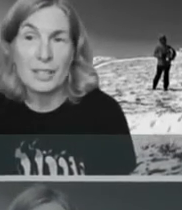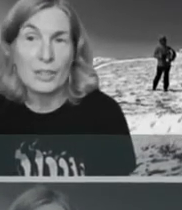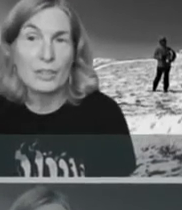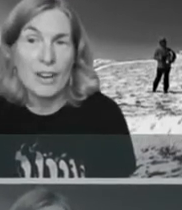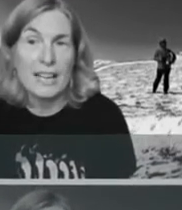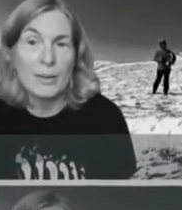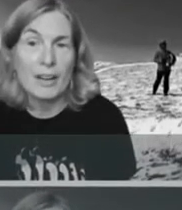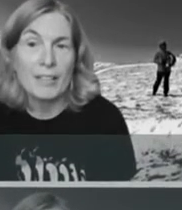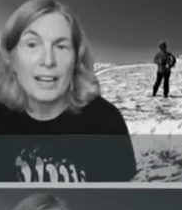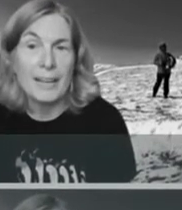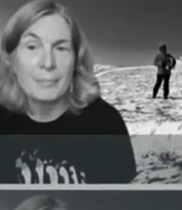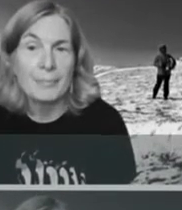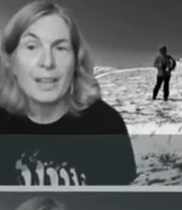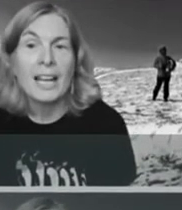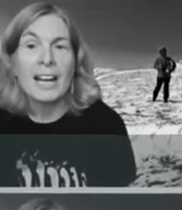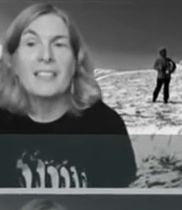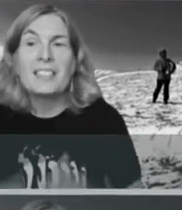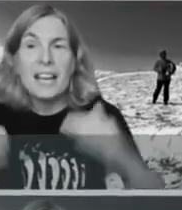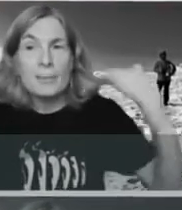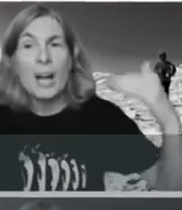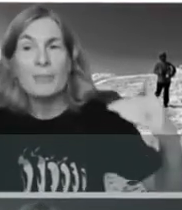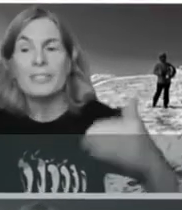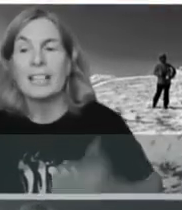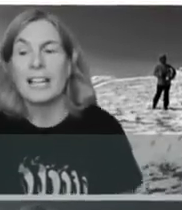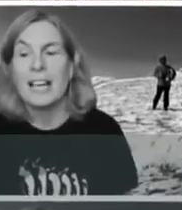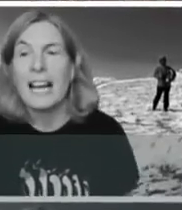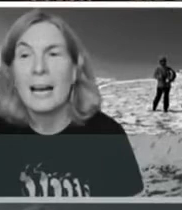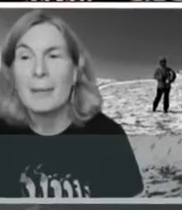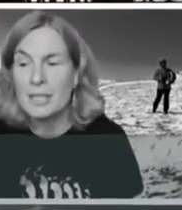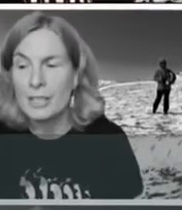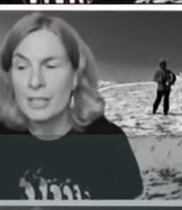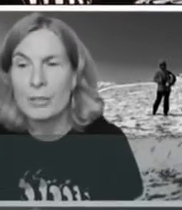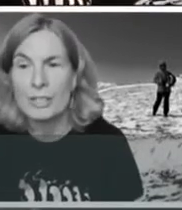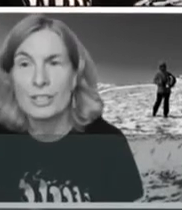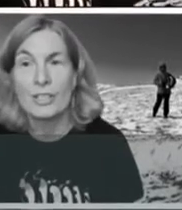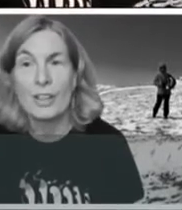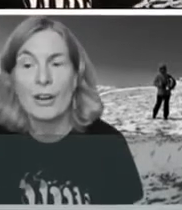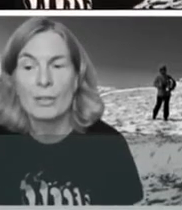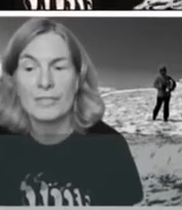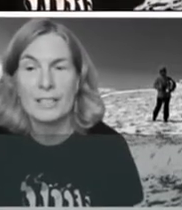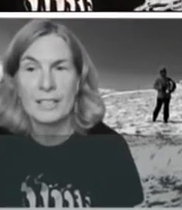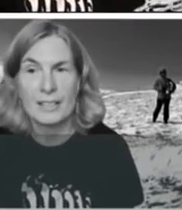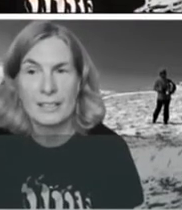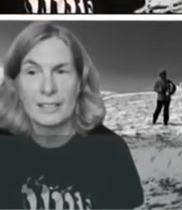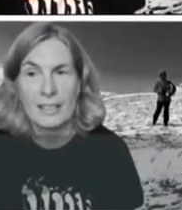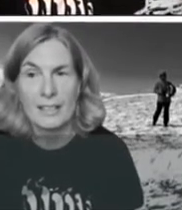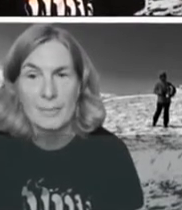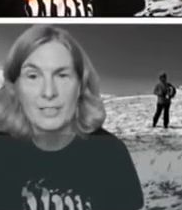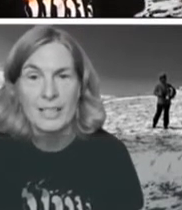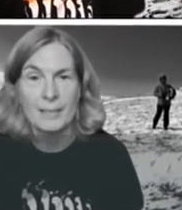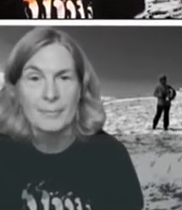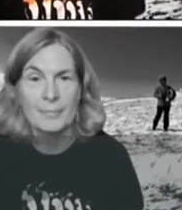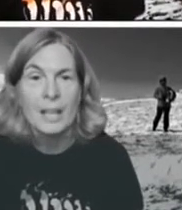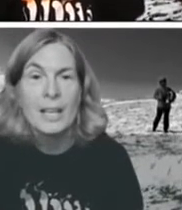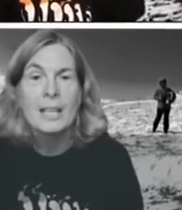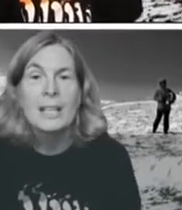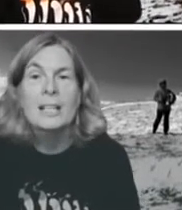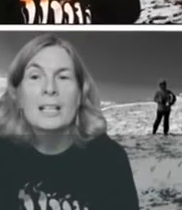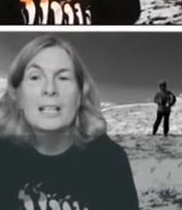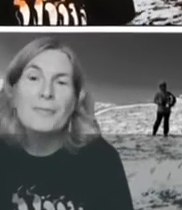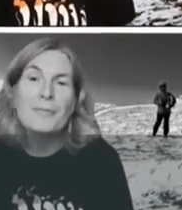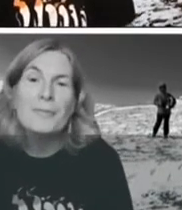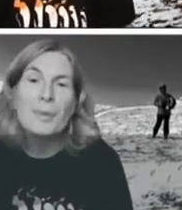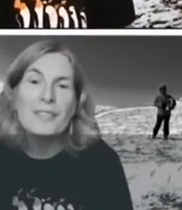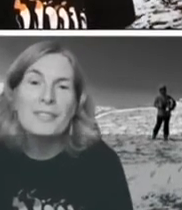de Australia, donde estoy. Y lo mismo sucede en todo el hemisferio sur. Así que hemos reunido todos